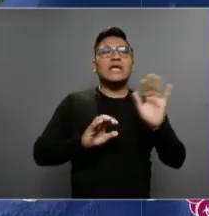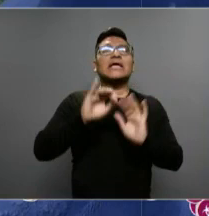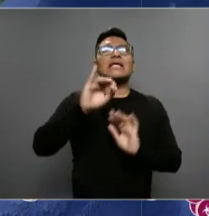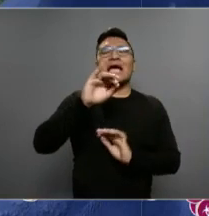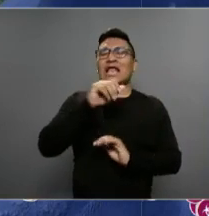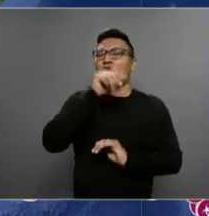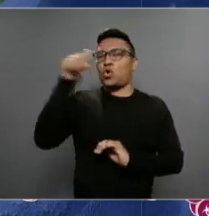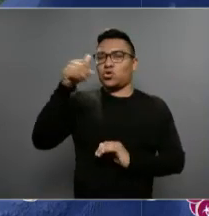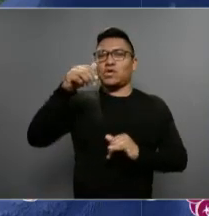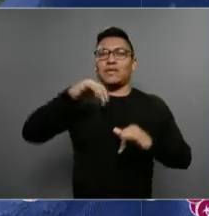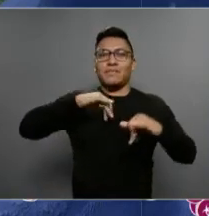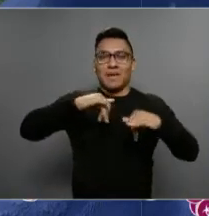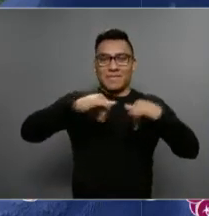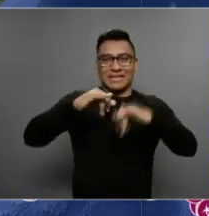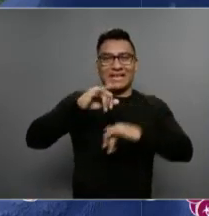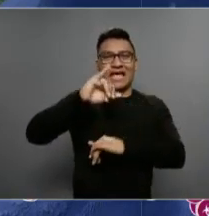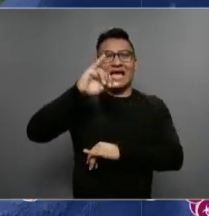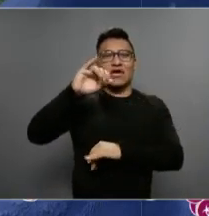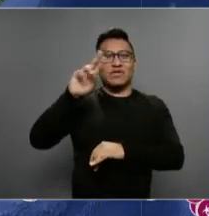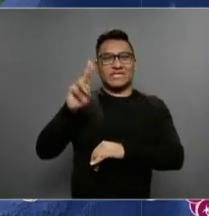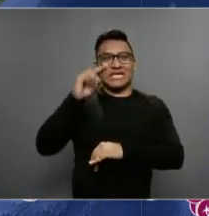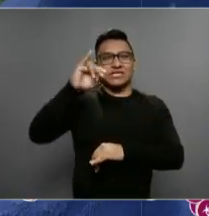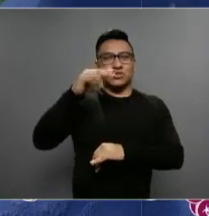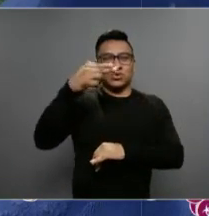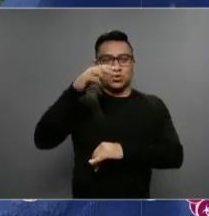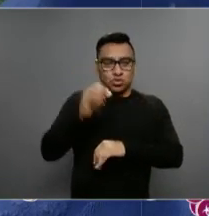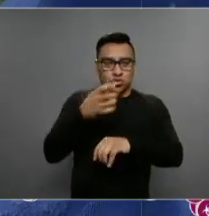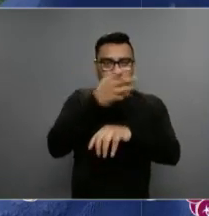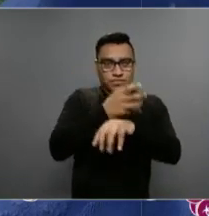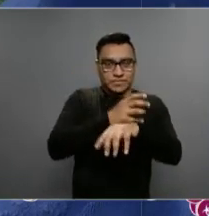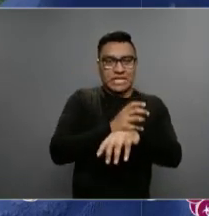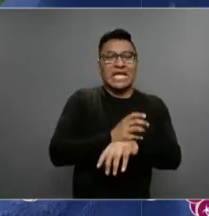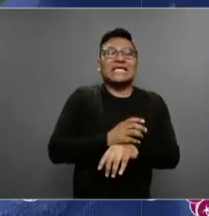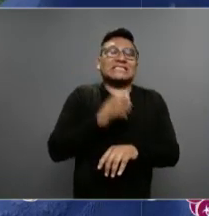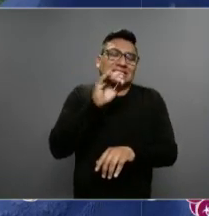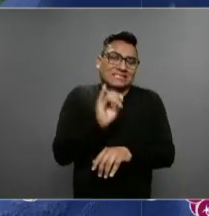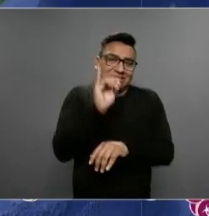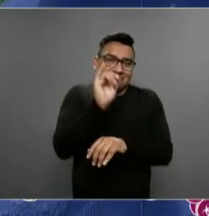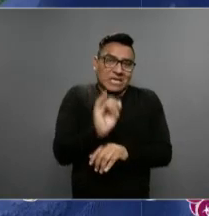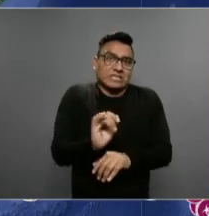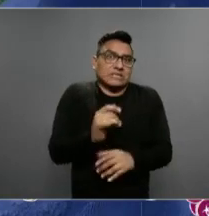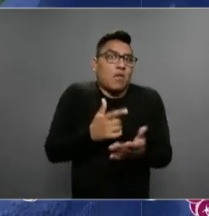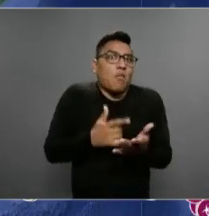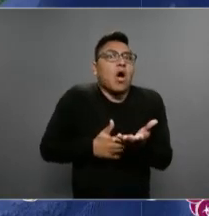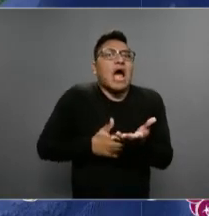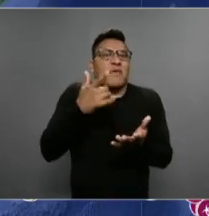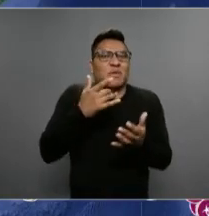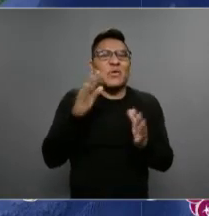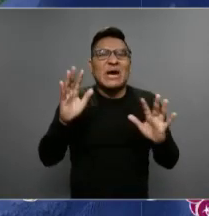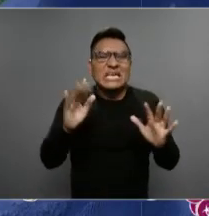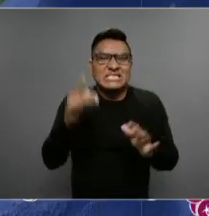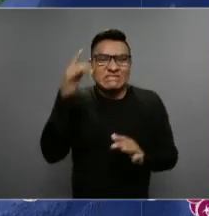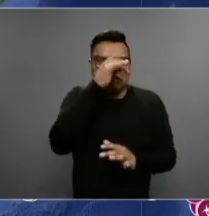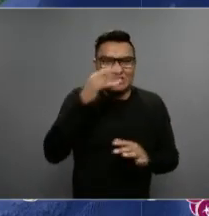muy útil, permite verla, pues es mucho más dramático y te permite ver cómo el